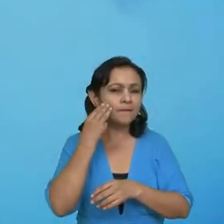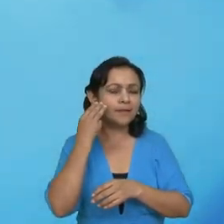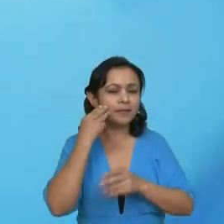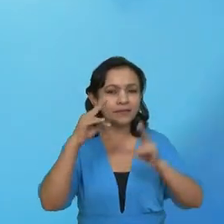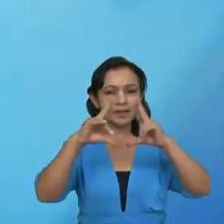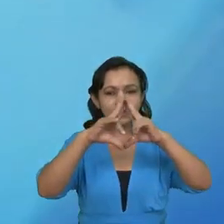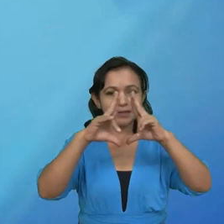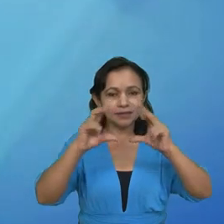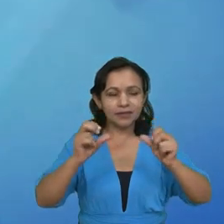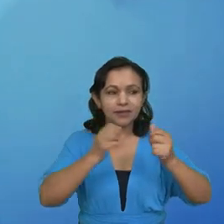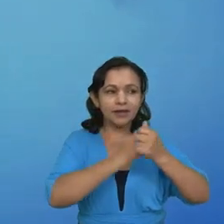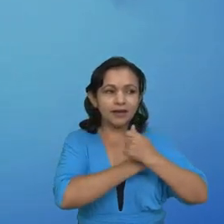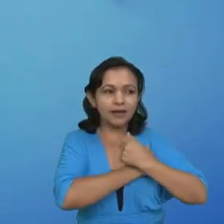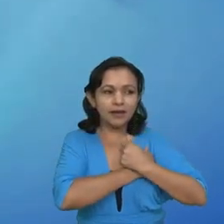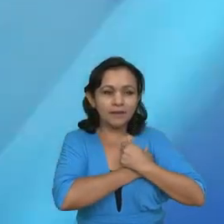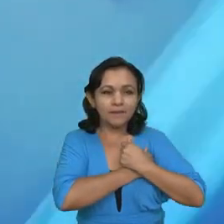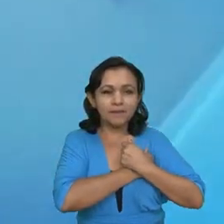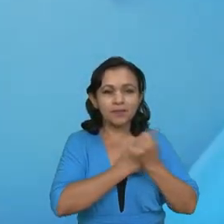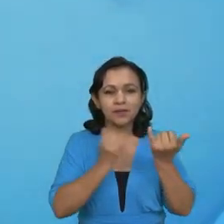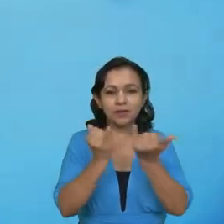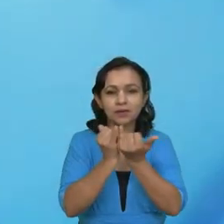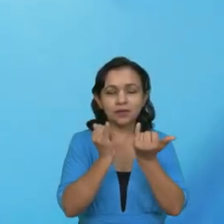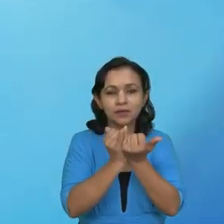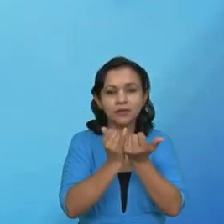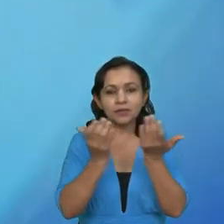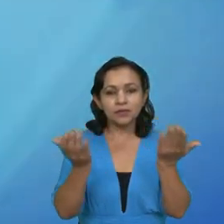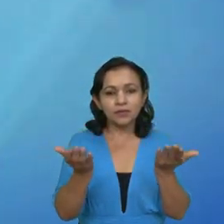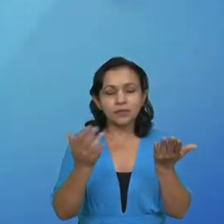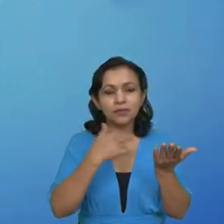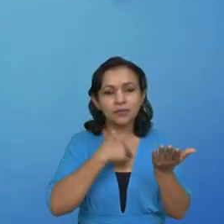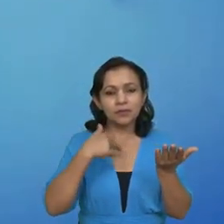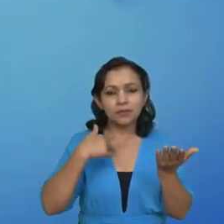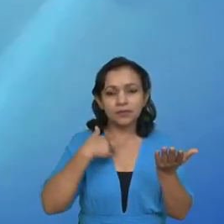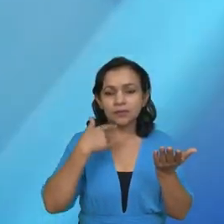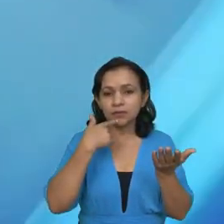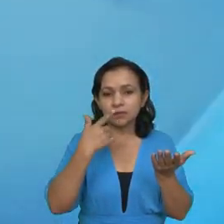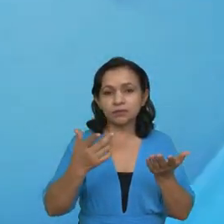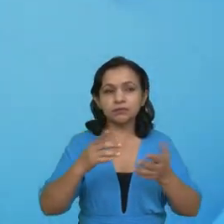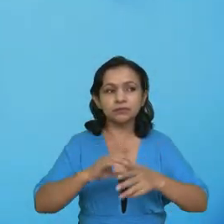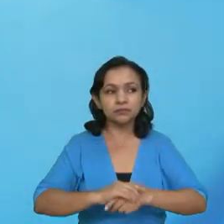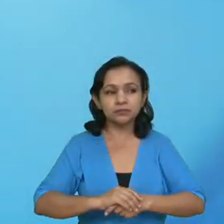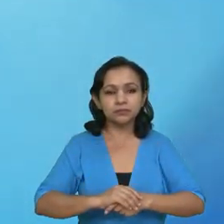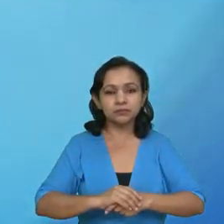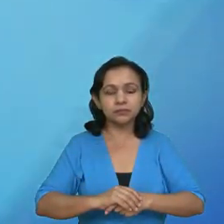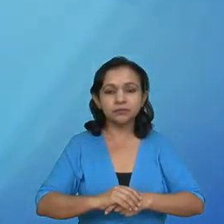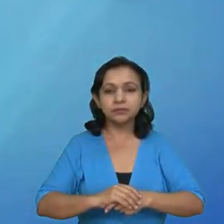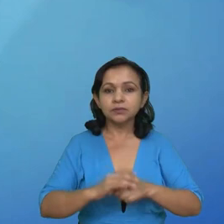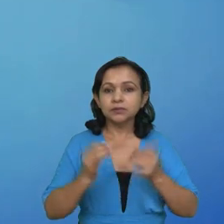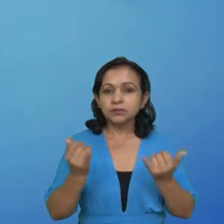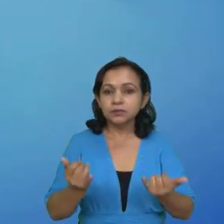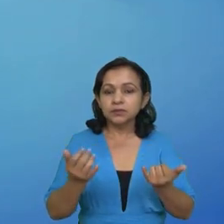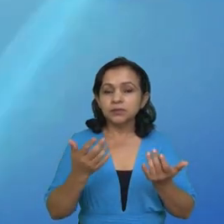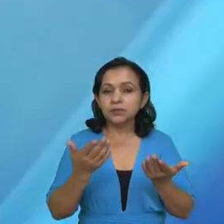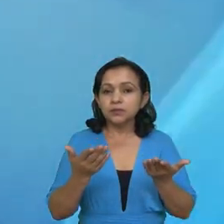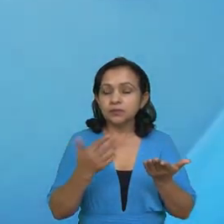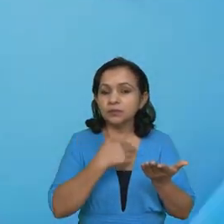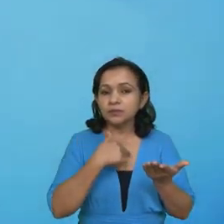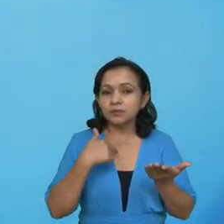el amor de esas madres se ha convertido en una gran floración